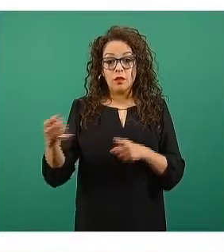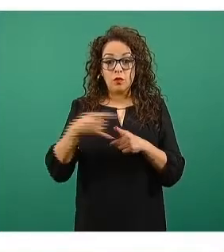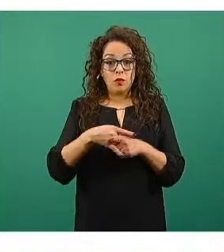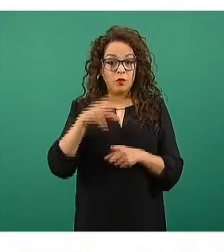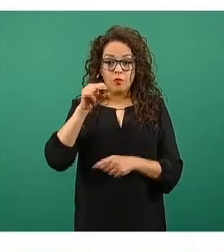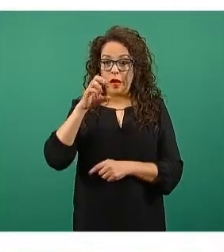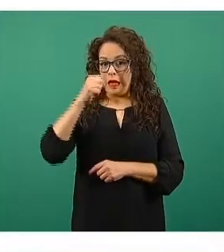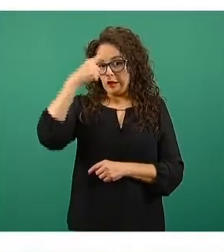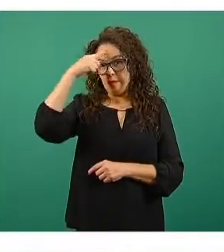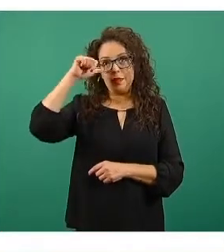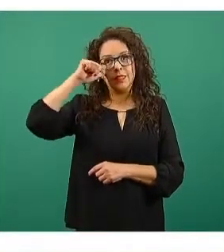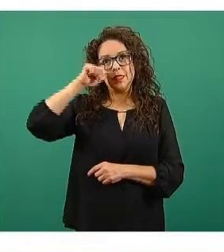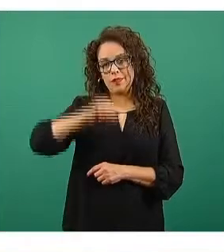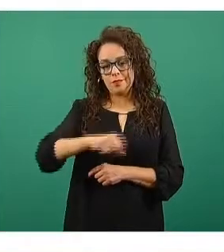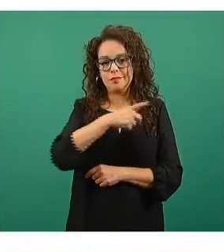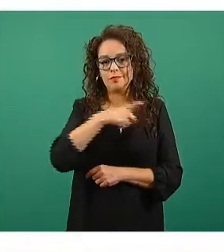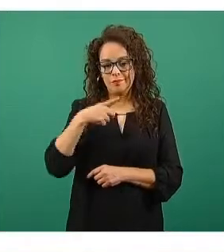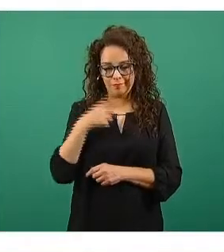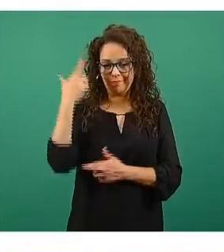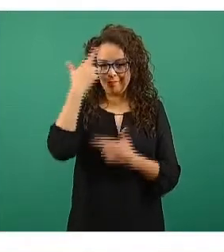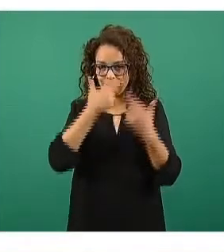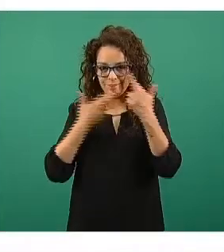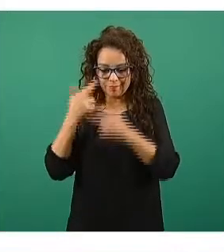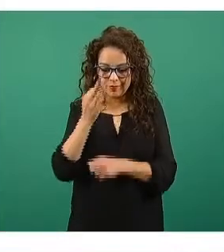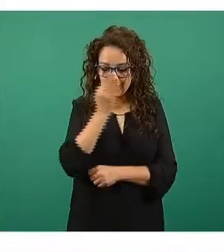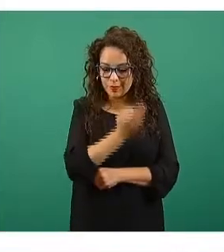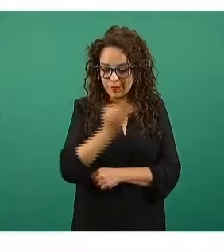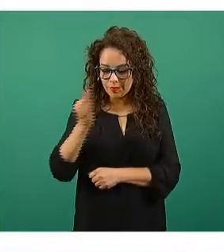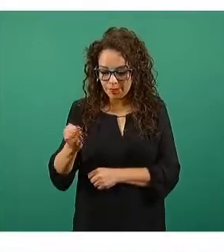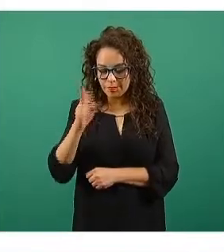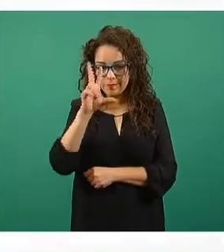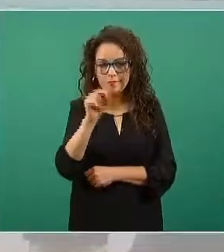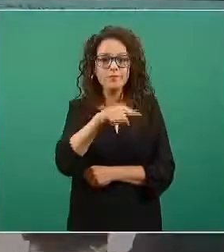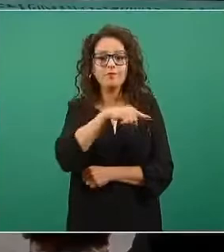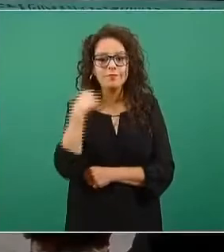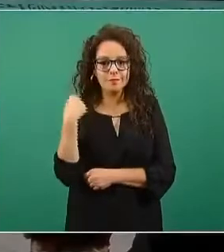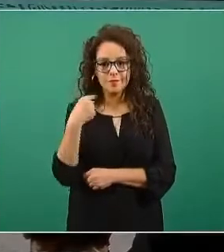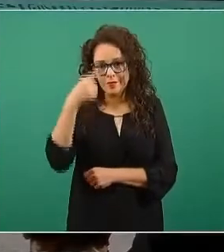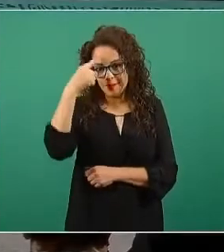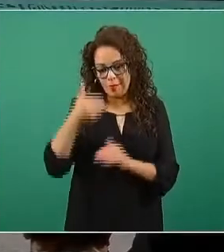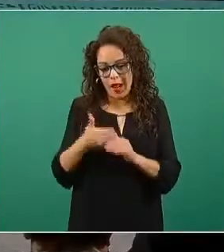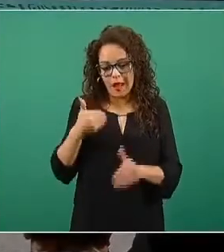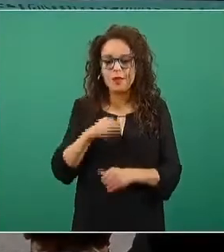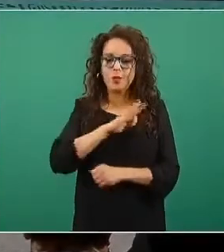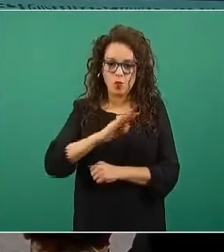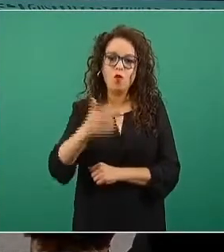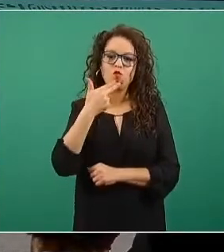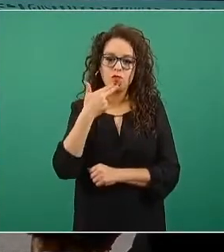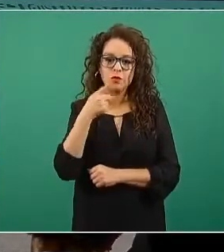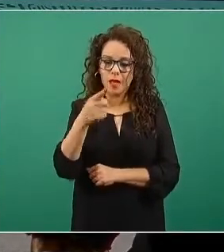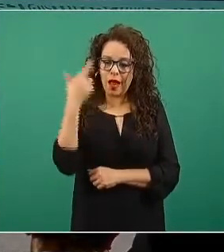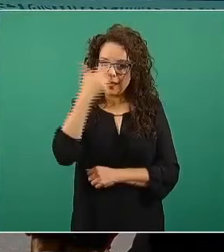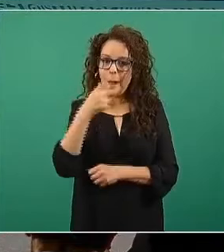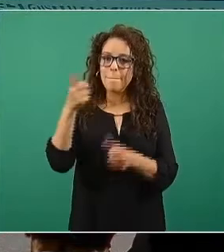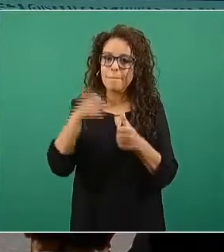eternos, hay que verificar la fecha de caducidad antes de utilizarlos. La que sigue, por favor.